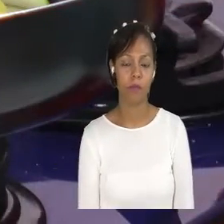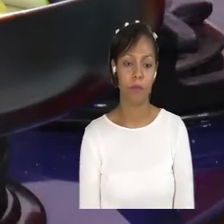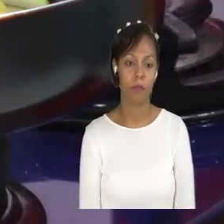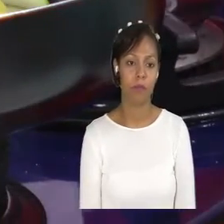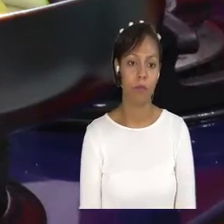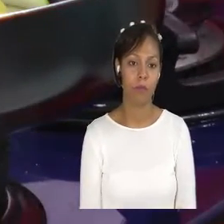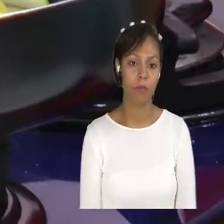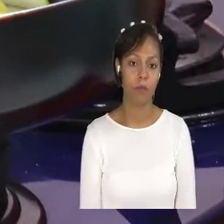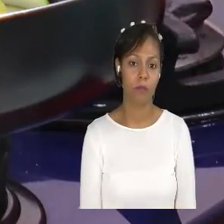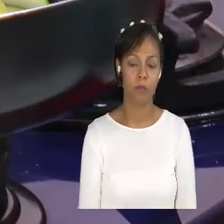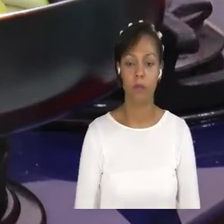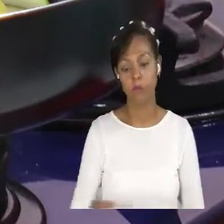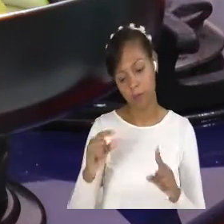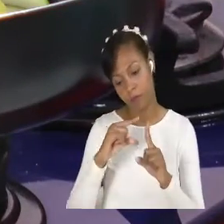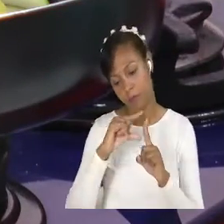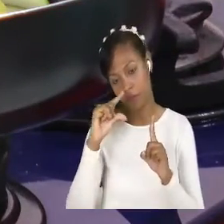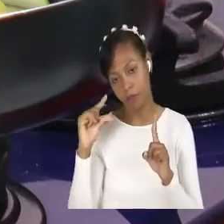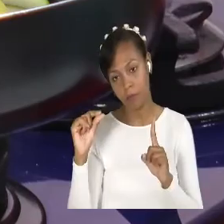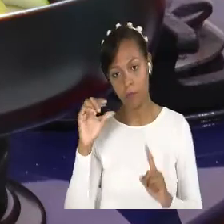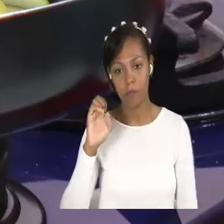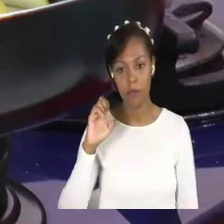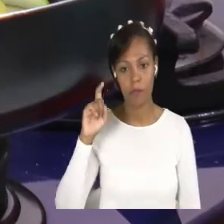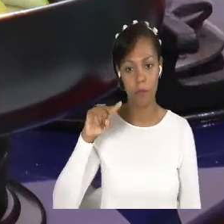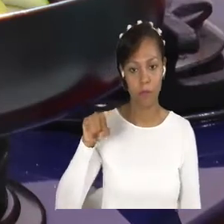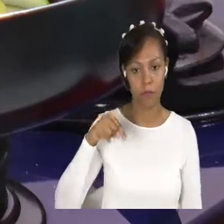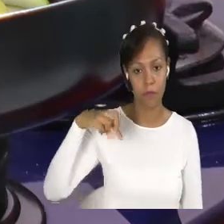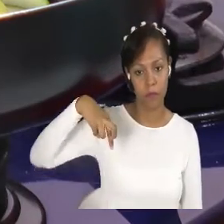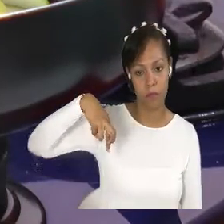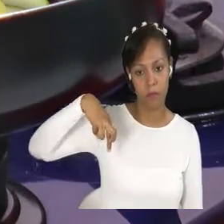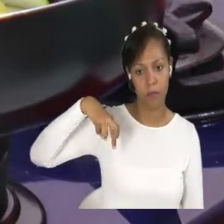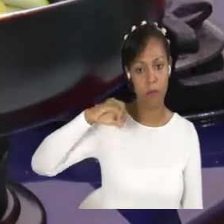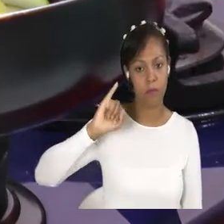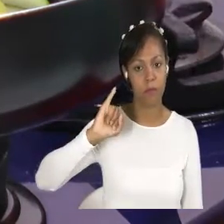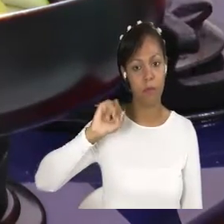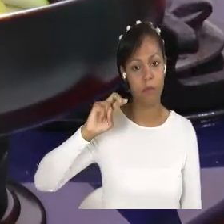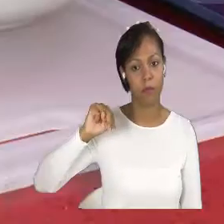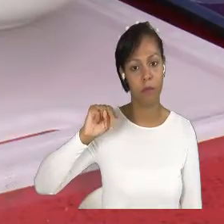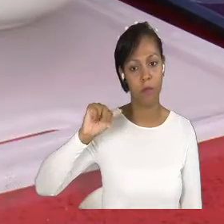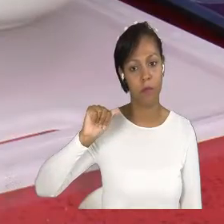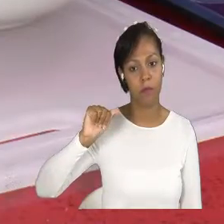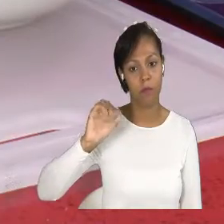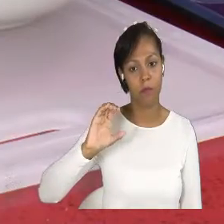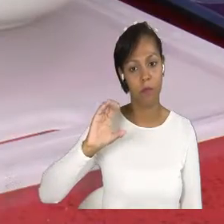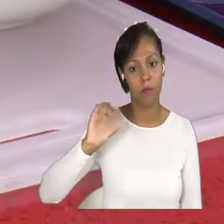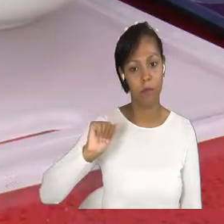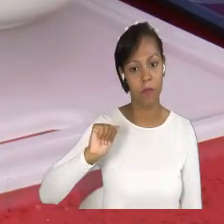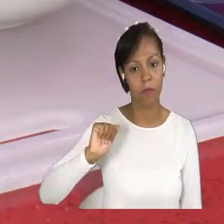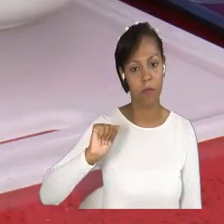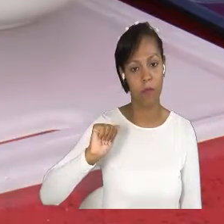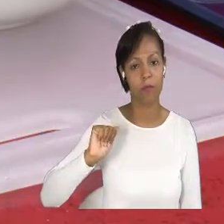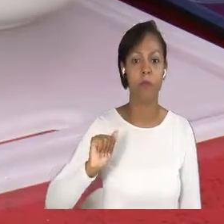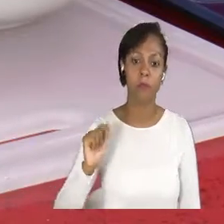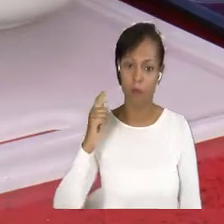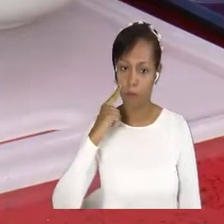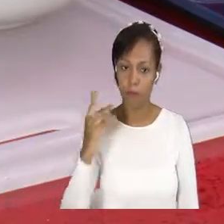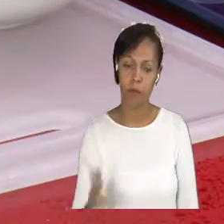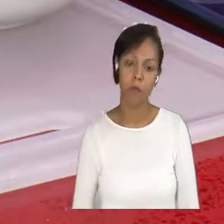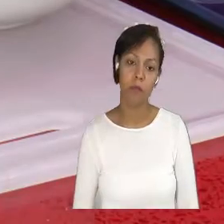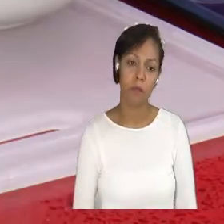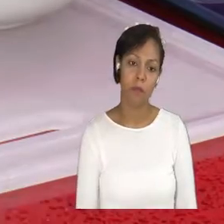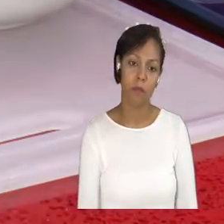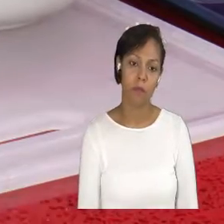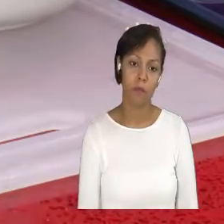Productos comunes. Acá voy a picar el cilantro, okay. Que lo vamos a adicionar también allá. ¿Tú qué le echaste ahorita al